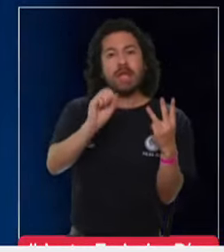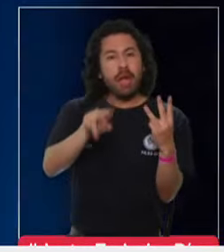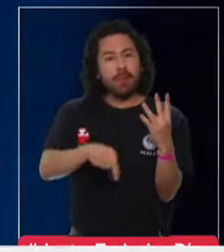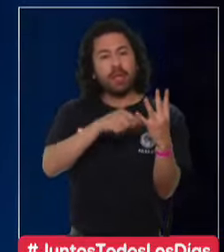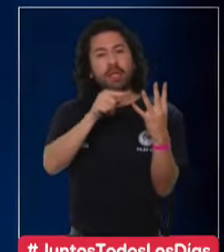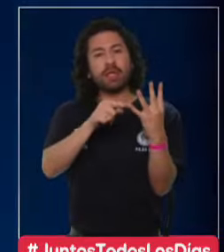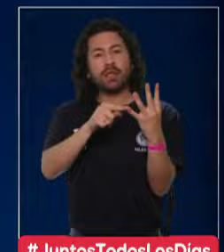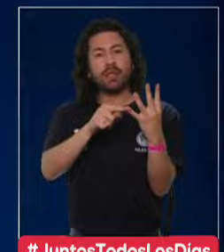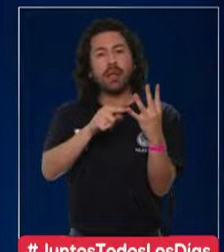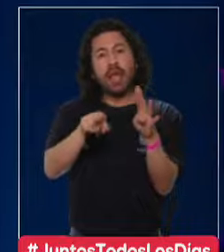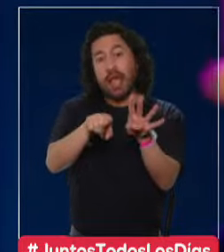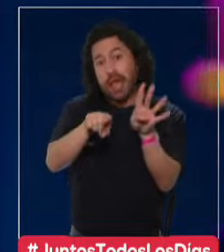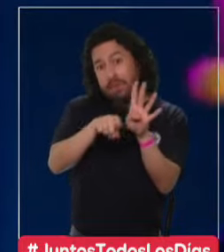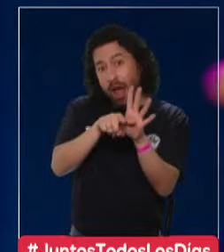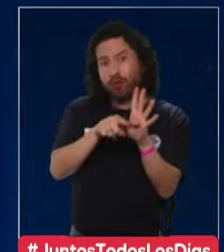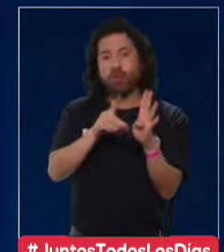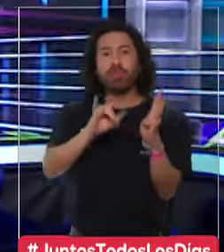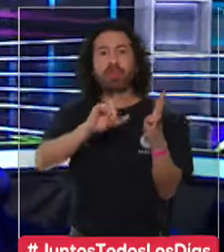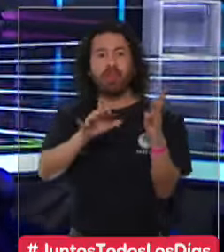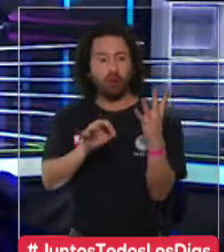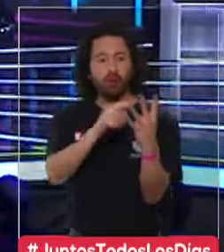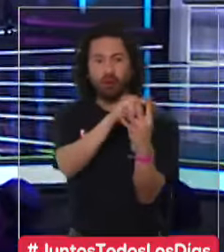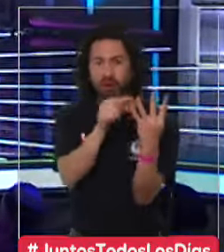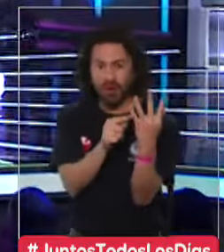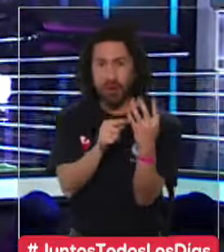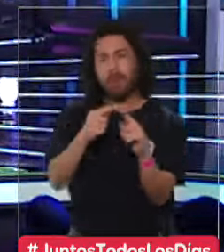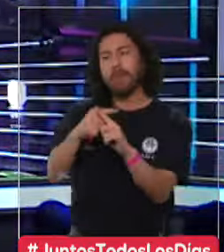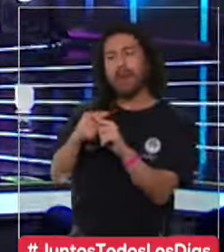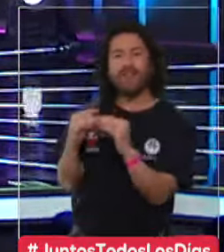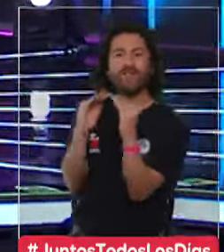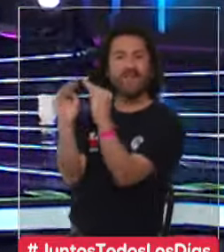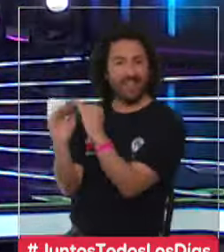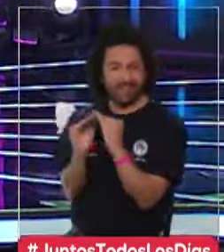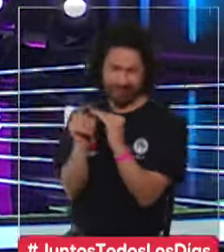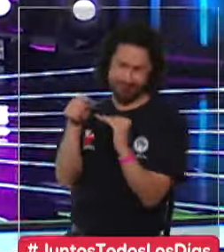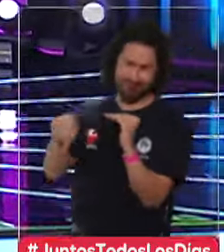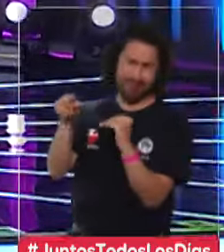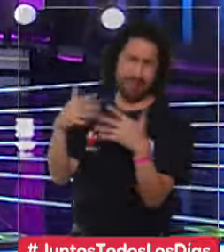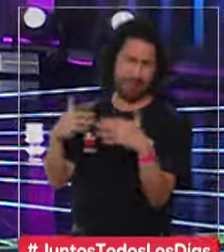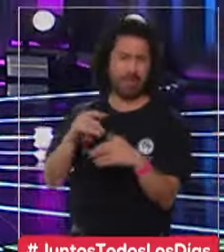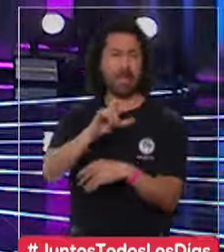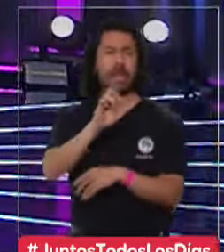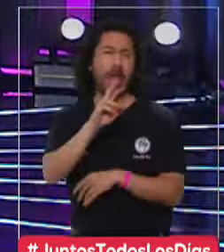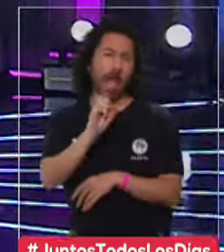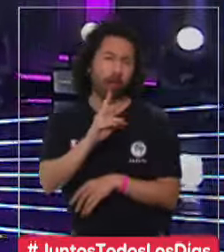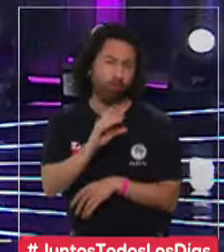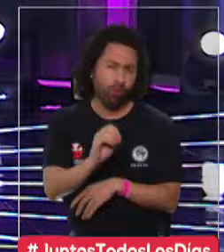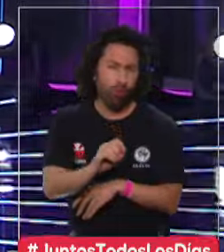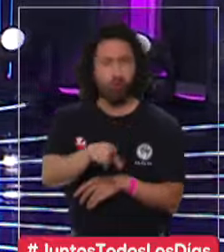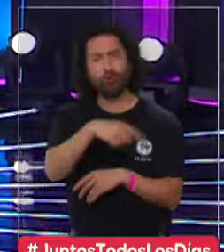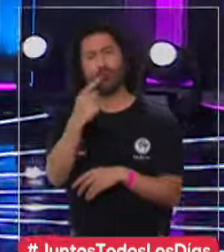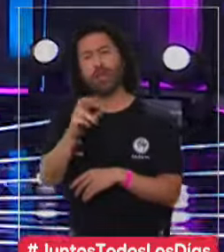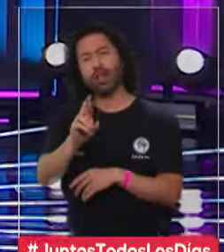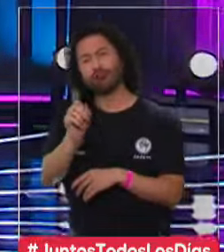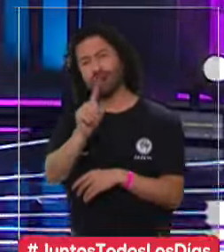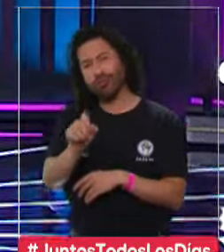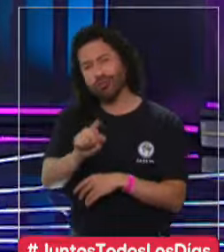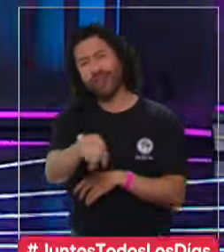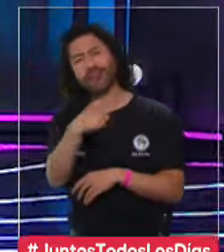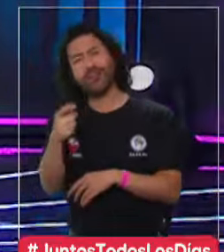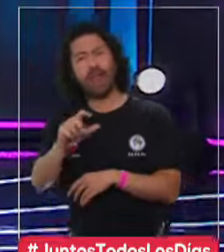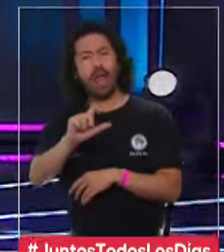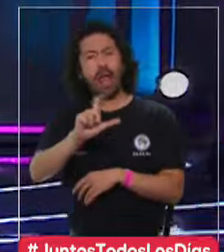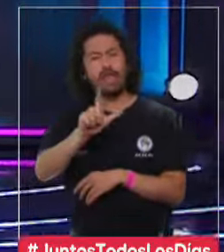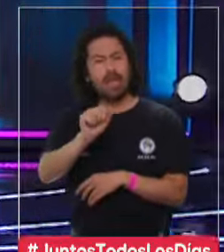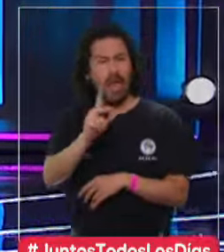hermano y los vecinos, que eran lo importante, porque ahí está Gerardo, está Rosa, Gladys,